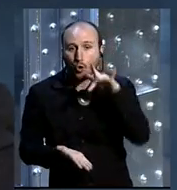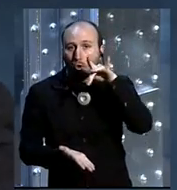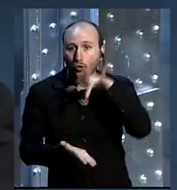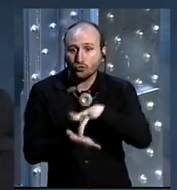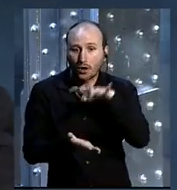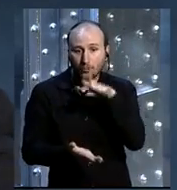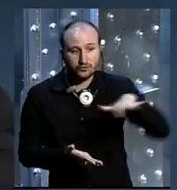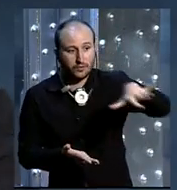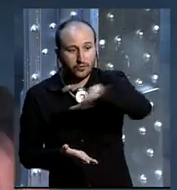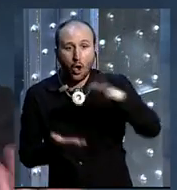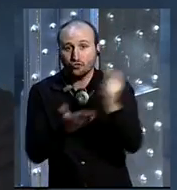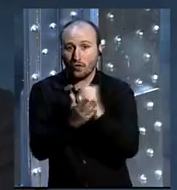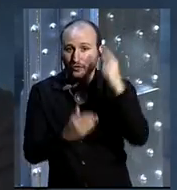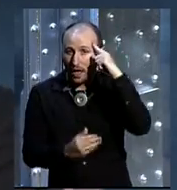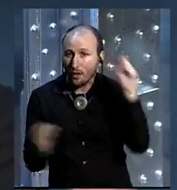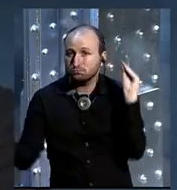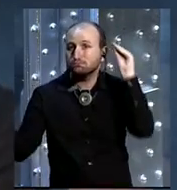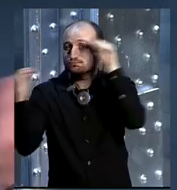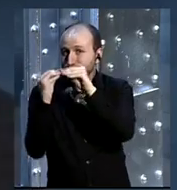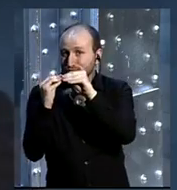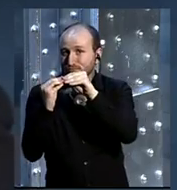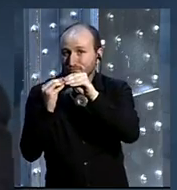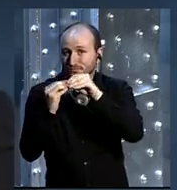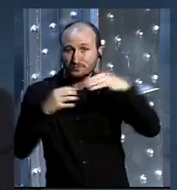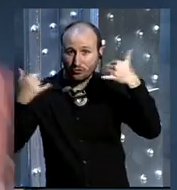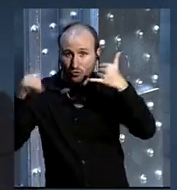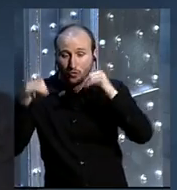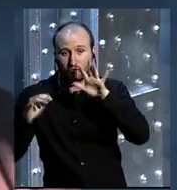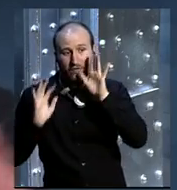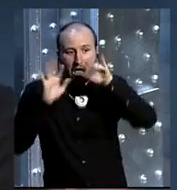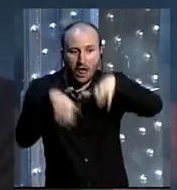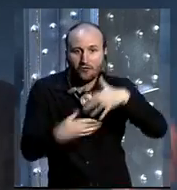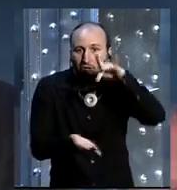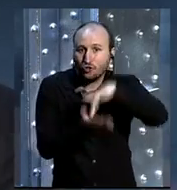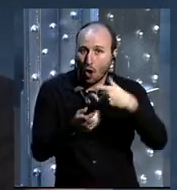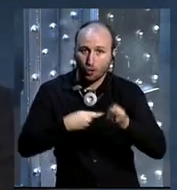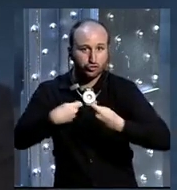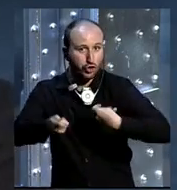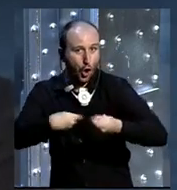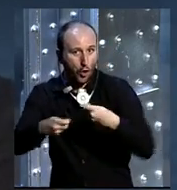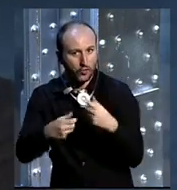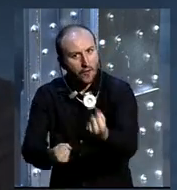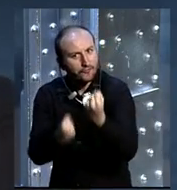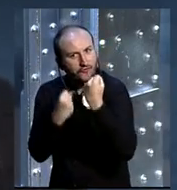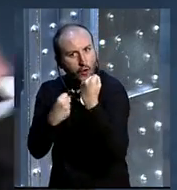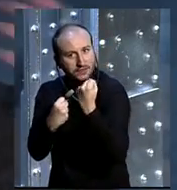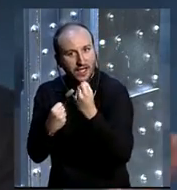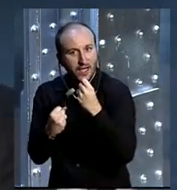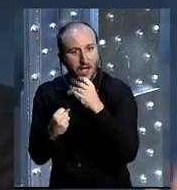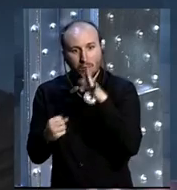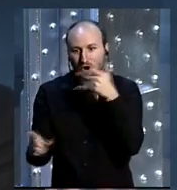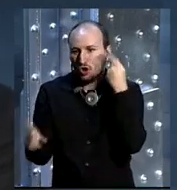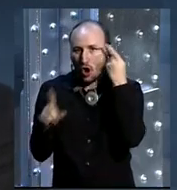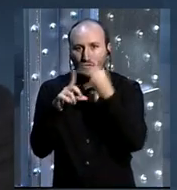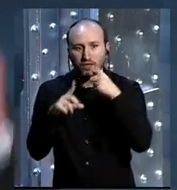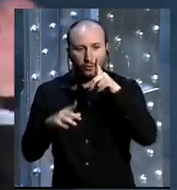los kitesurfers de Europa y crear un negocio con suficiente fuerza como para poder organizar vacaciones con